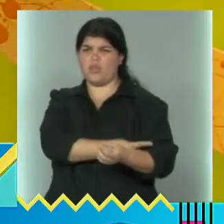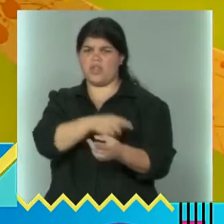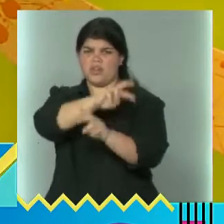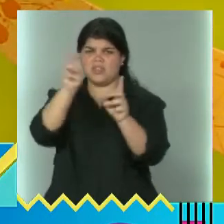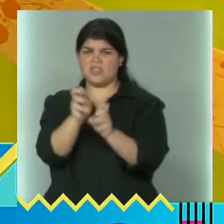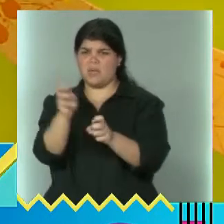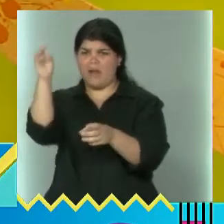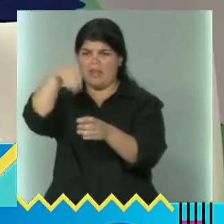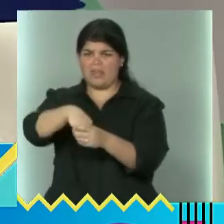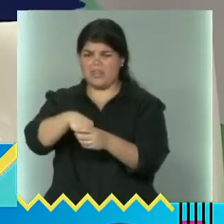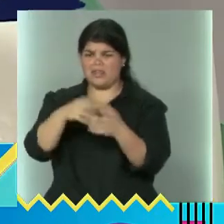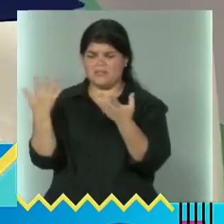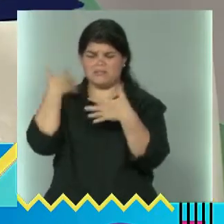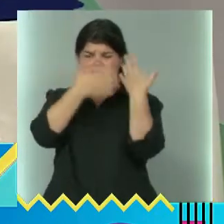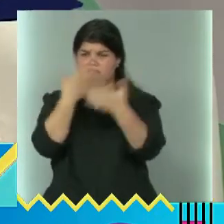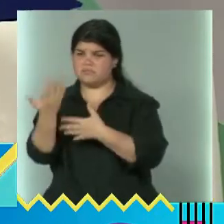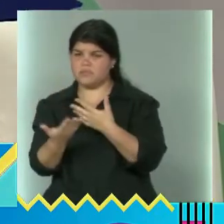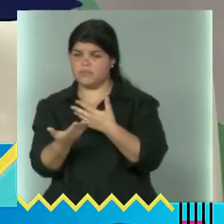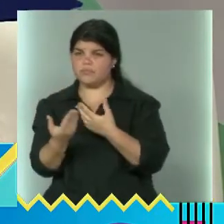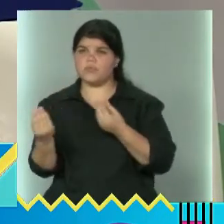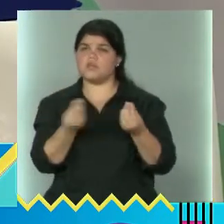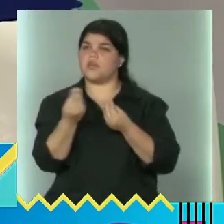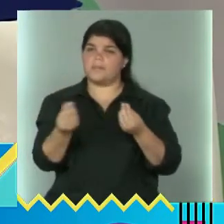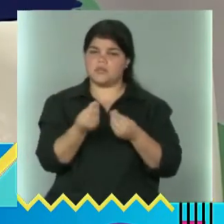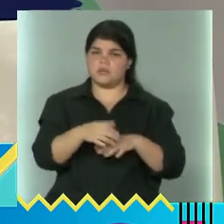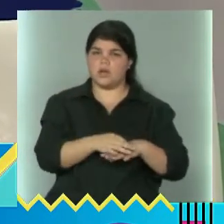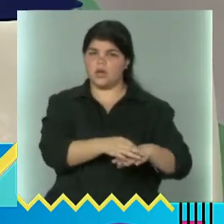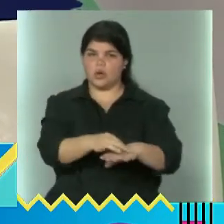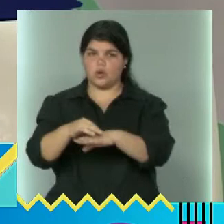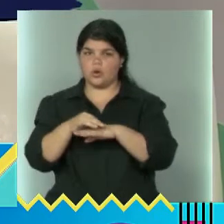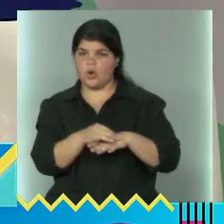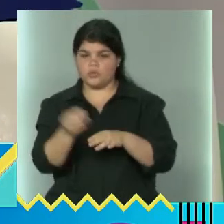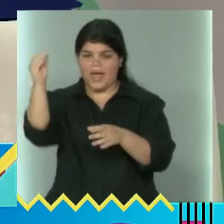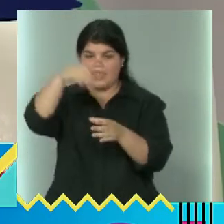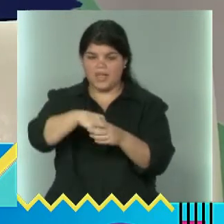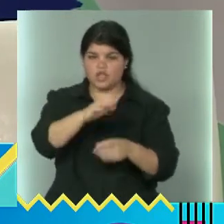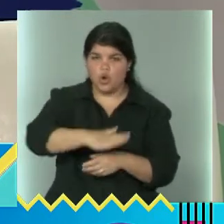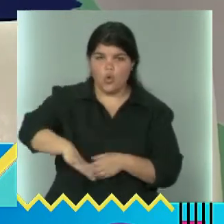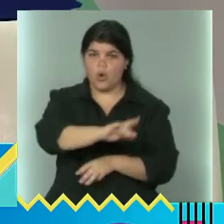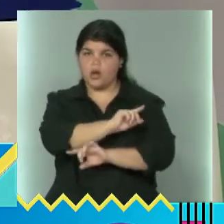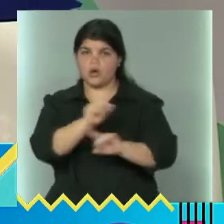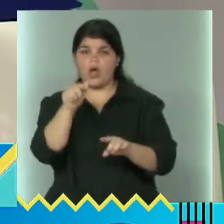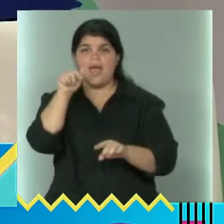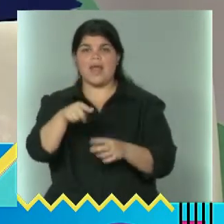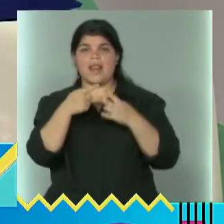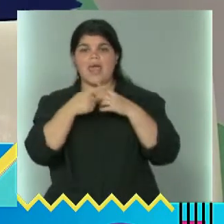complicado. Entonces, de repente, el coach es una persona que está fuera de ese ámbito y que tiene herramientas para